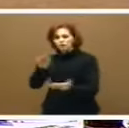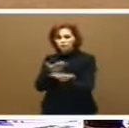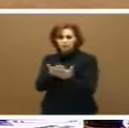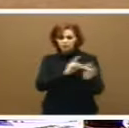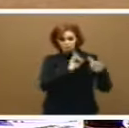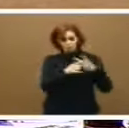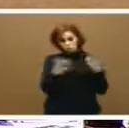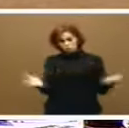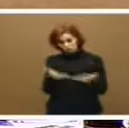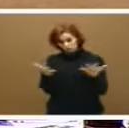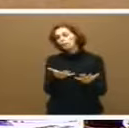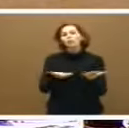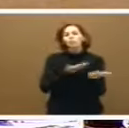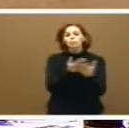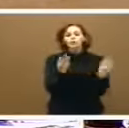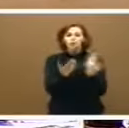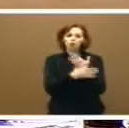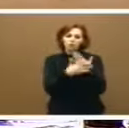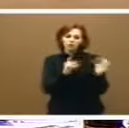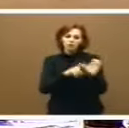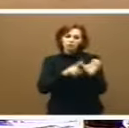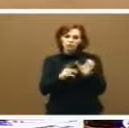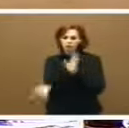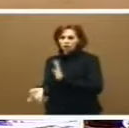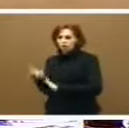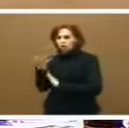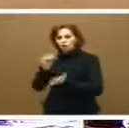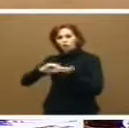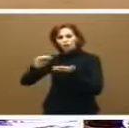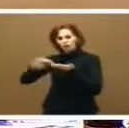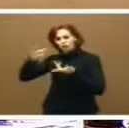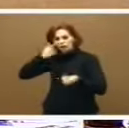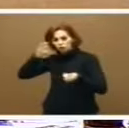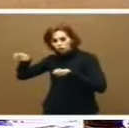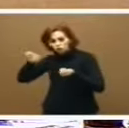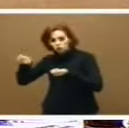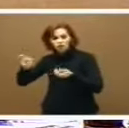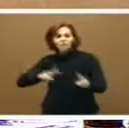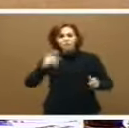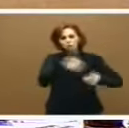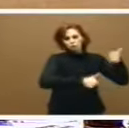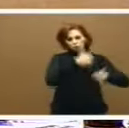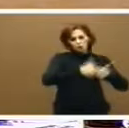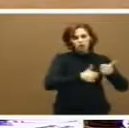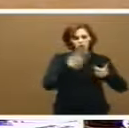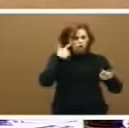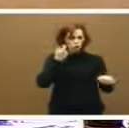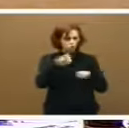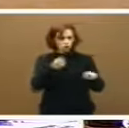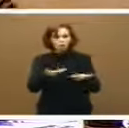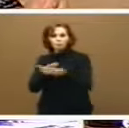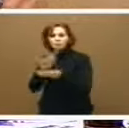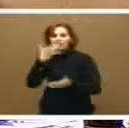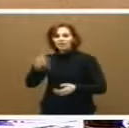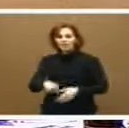impulso, instando al Gobierno de Extremadura a crear una oficina de control de las oposiciones convocada por la Administración regional, formulada por el Grupo